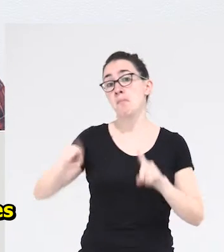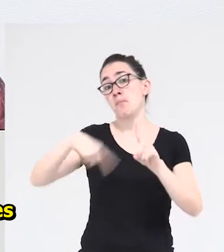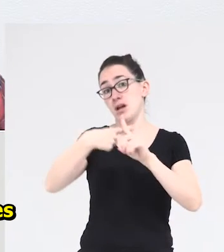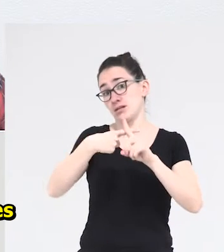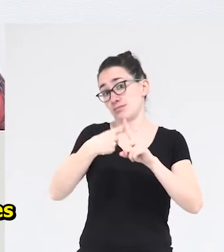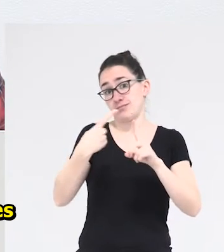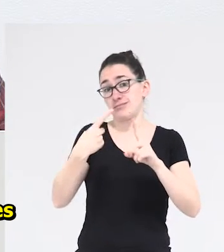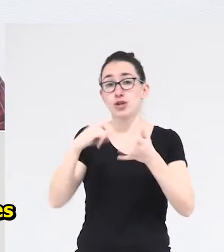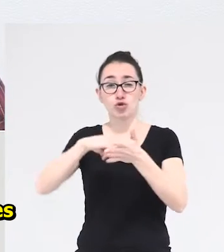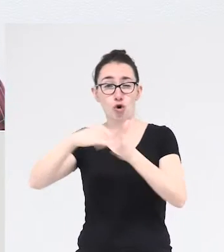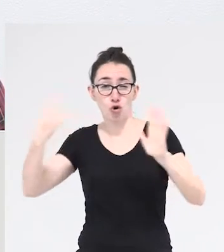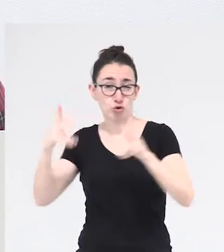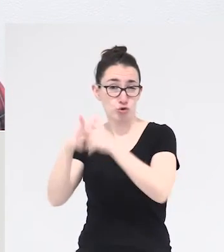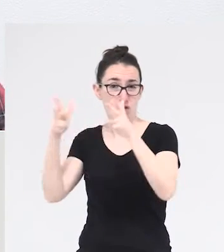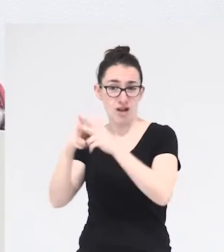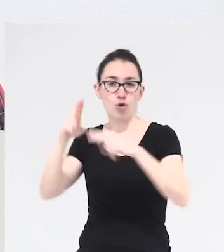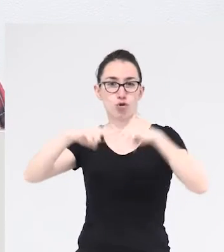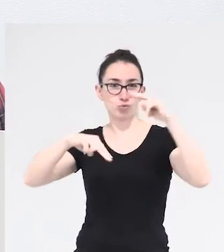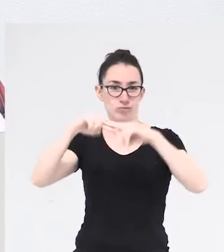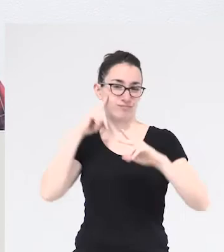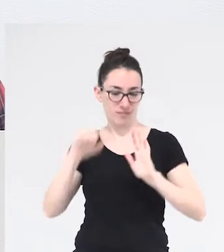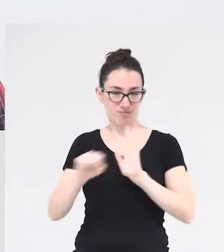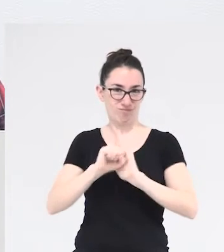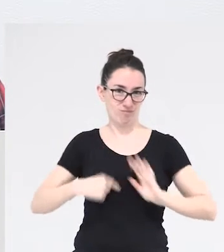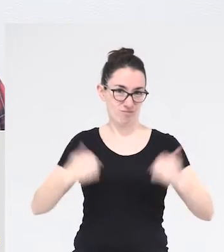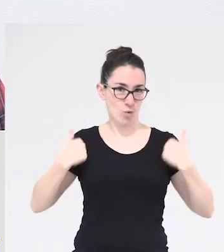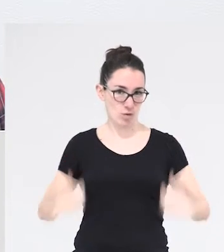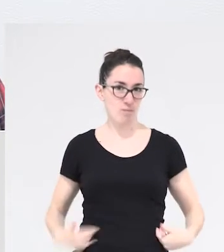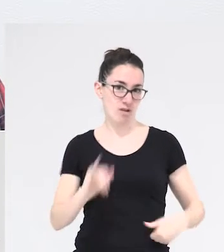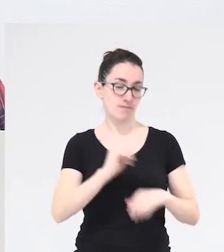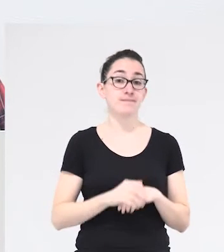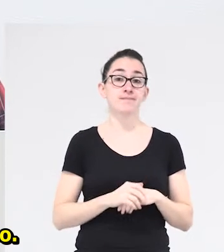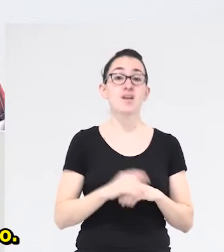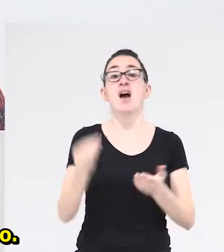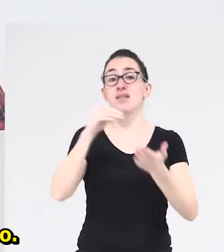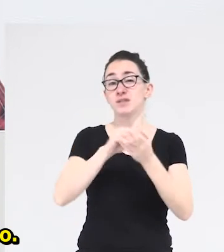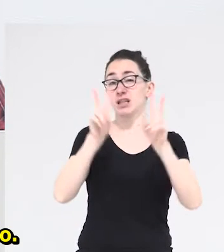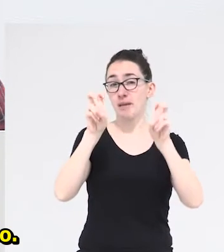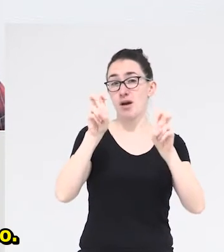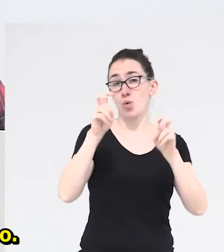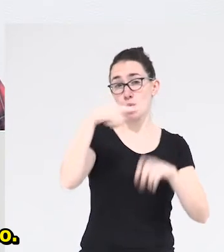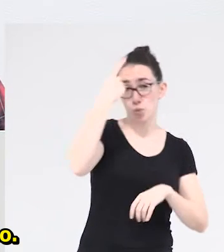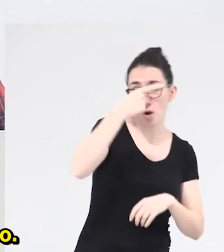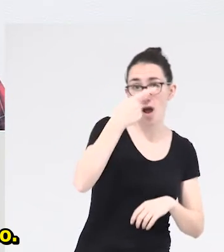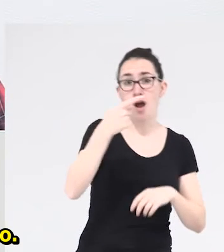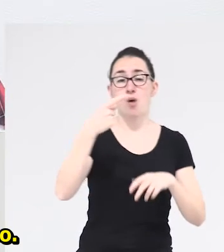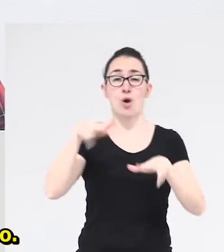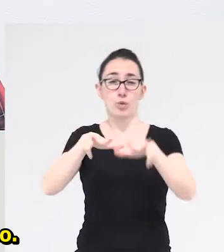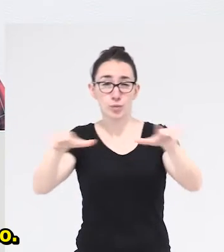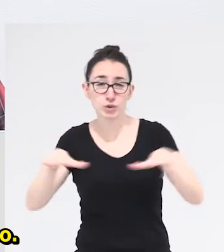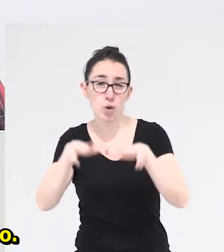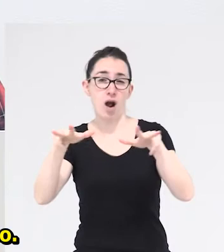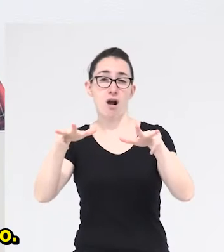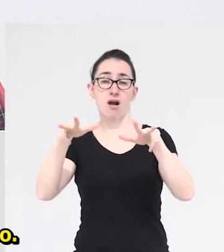las tecnologías sociales. Cada vez son más las representaciones culturales, visuales y performáticas que se operan